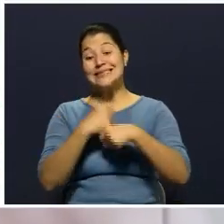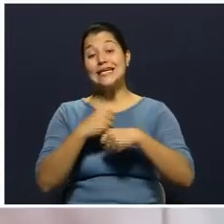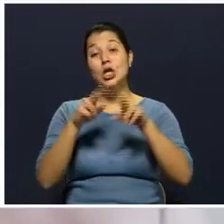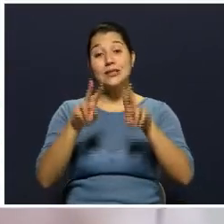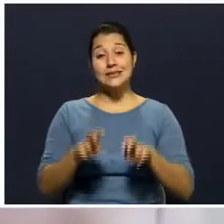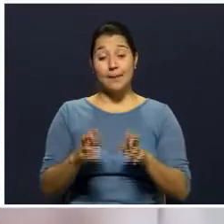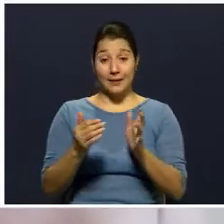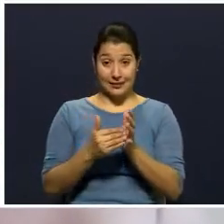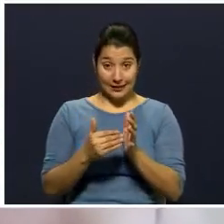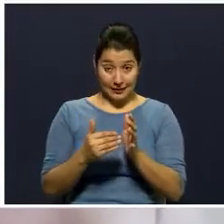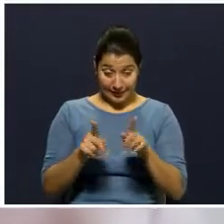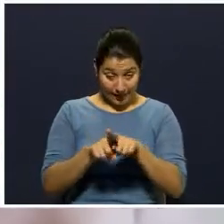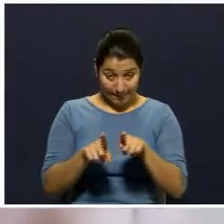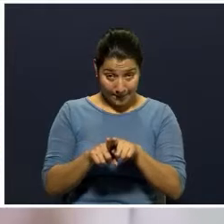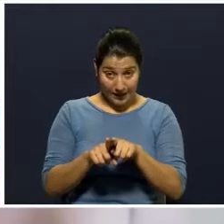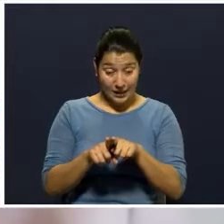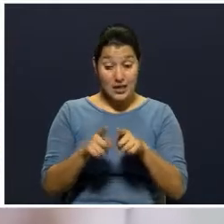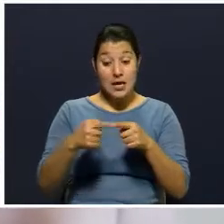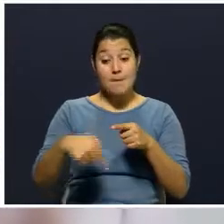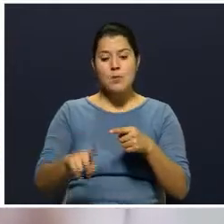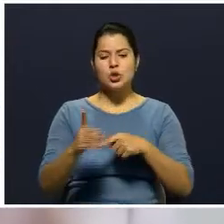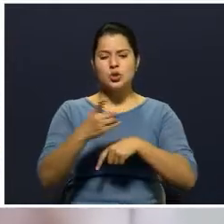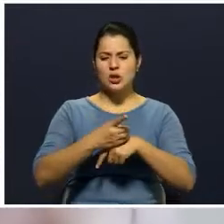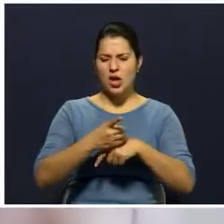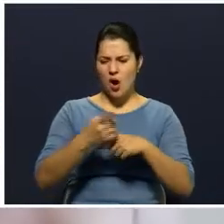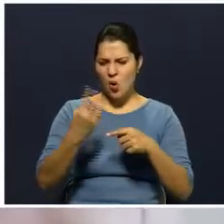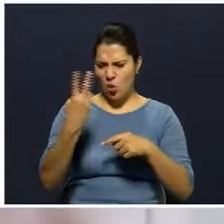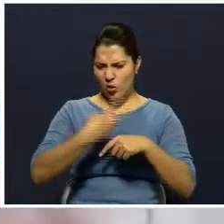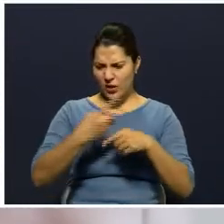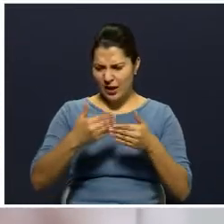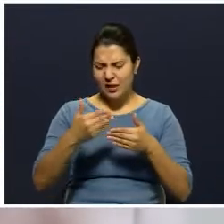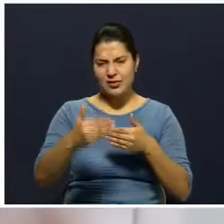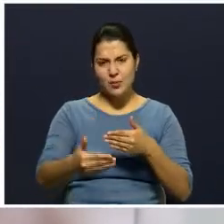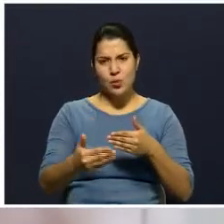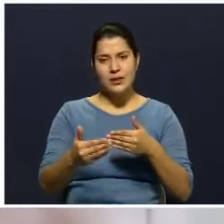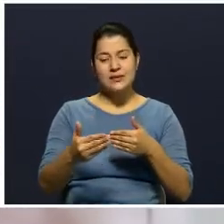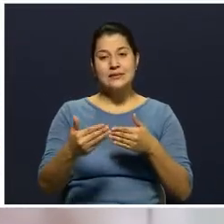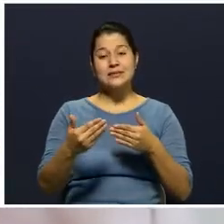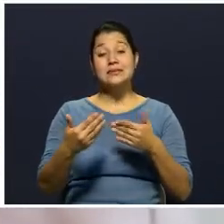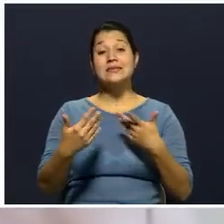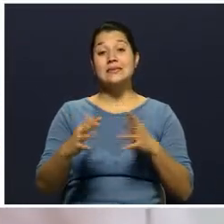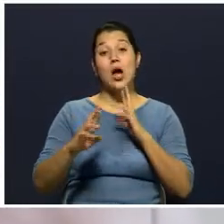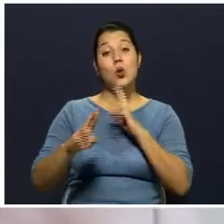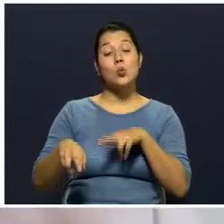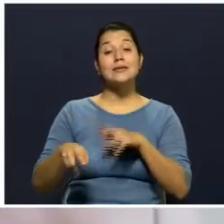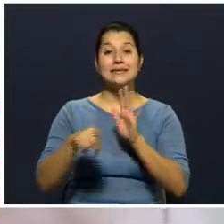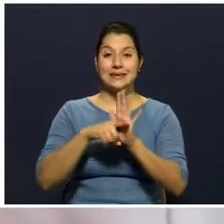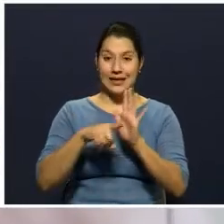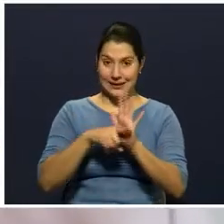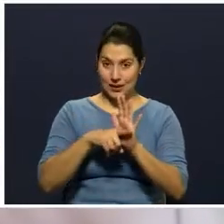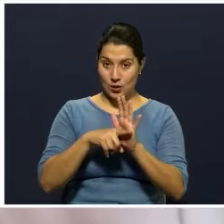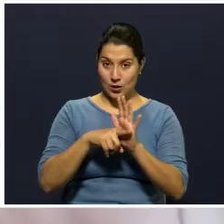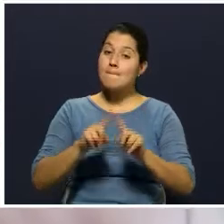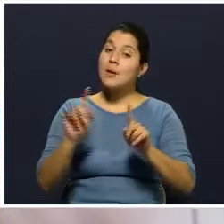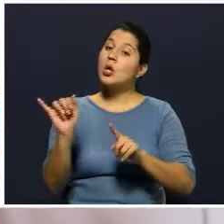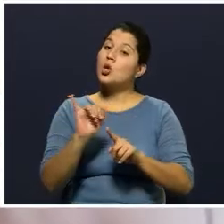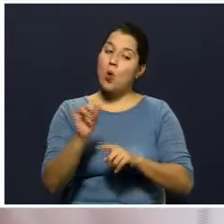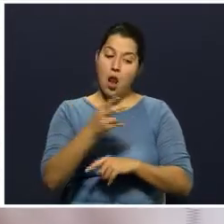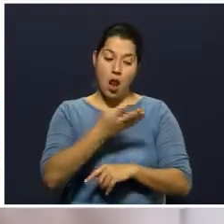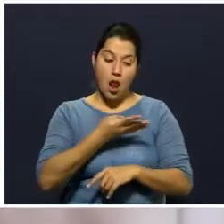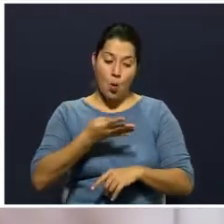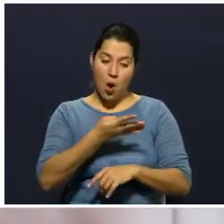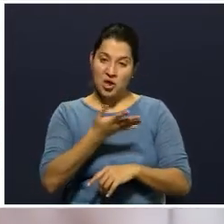pruebas también y más o menos al día siguiente o 2 días después de que se hicieron estas pruebas, dieron negativo, pero en todo caso los